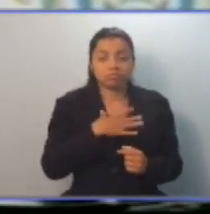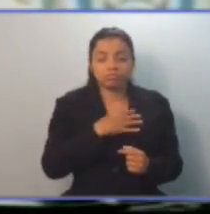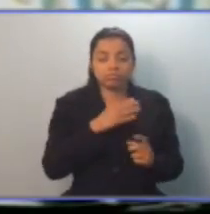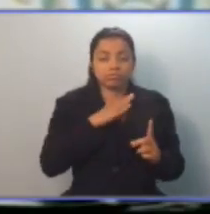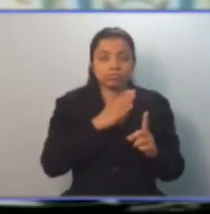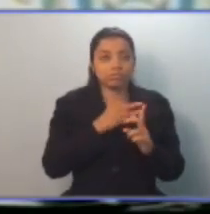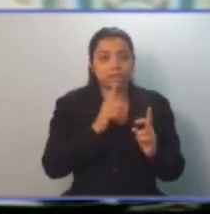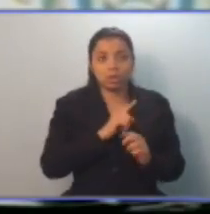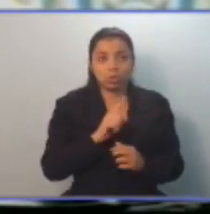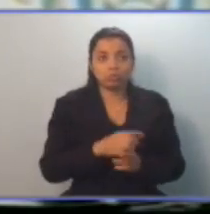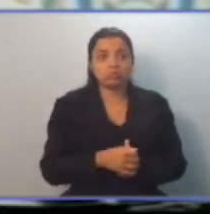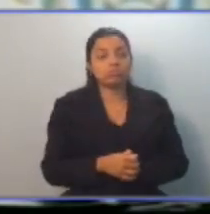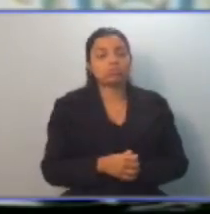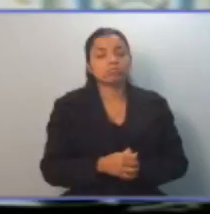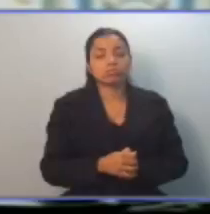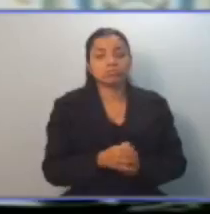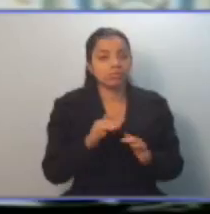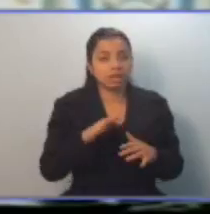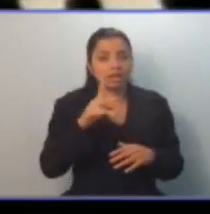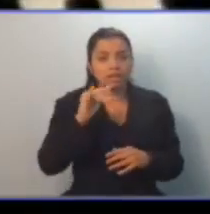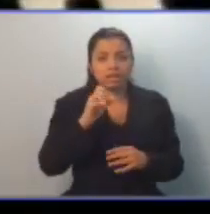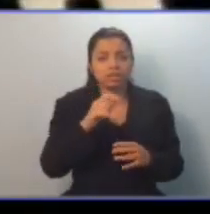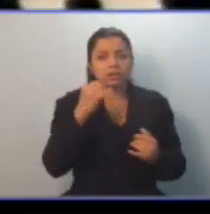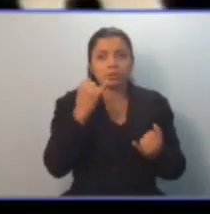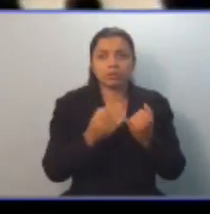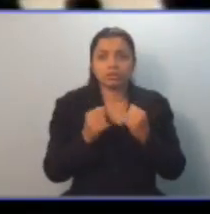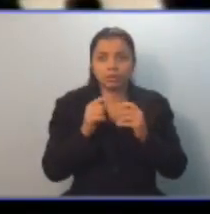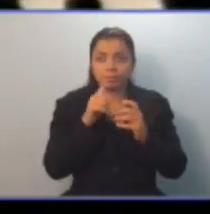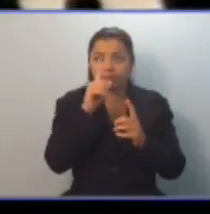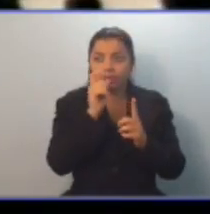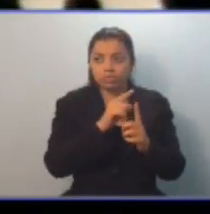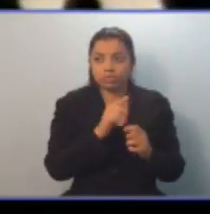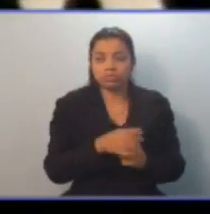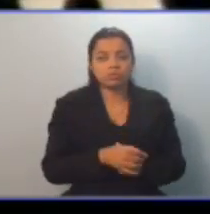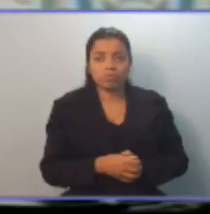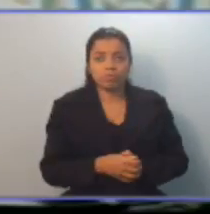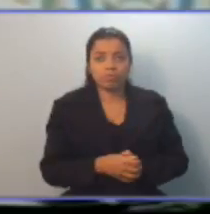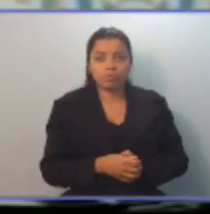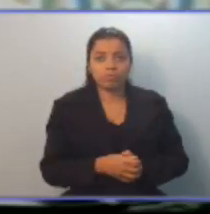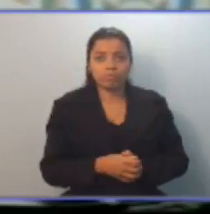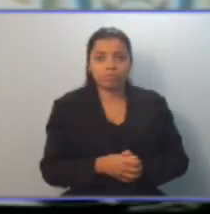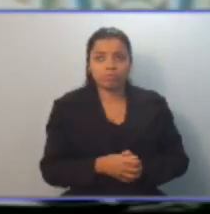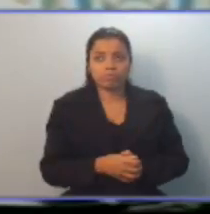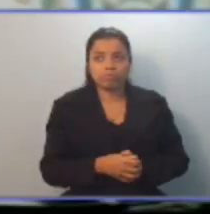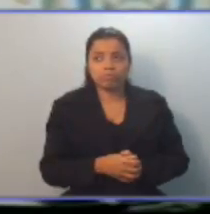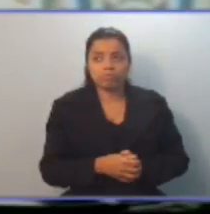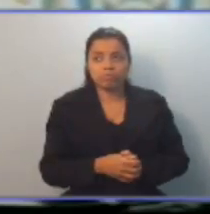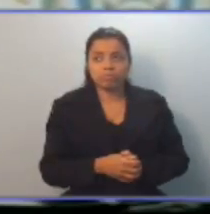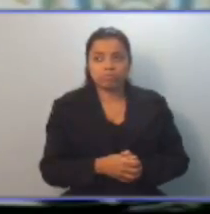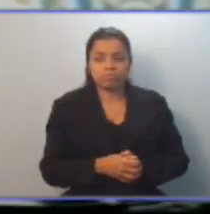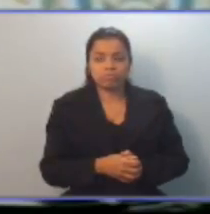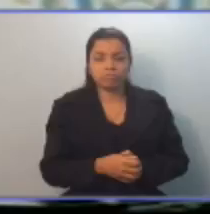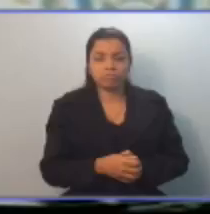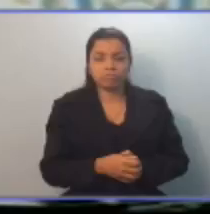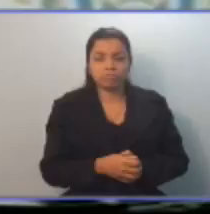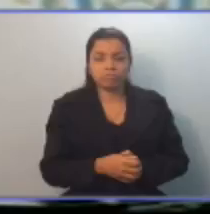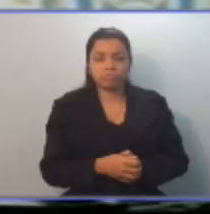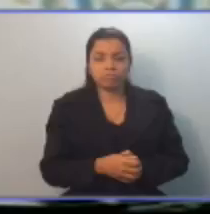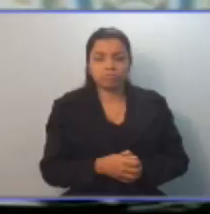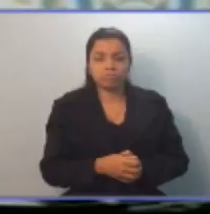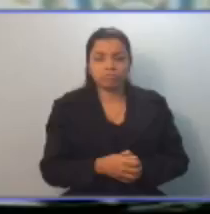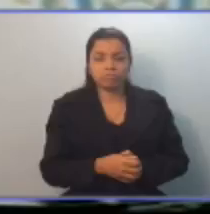no. Gracias, licenciado. Voy a cerrar con la última pregunta. ¿Cuál es su opinión? Ahí tal vez...